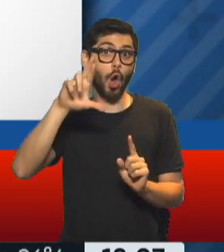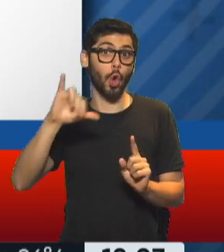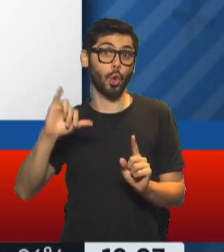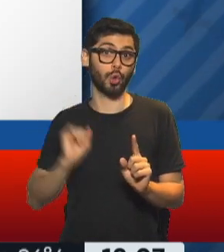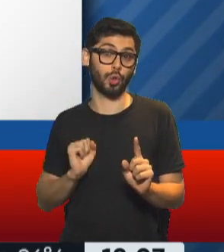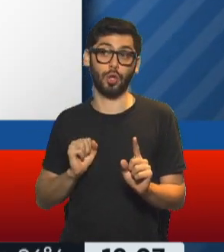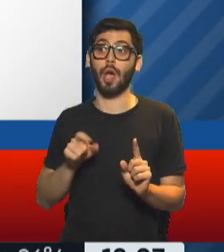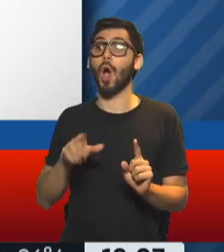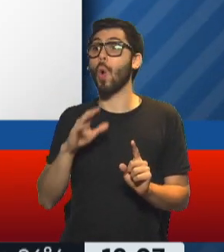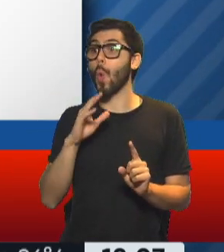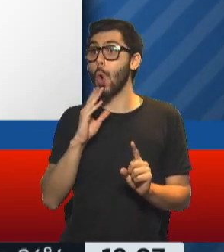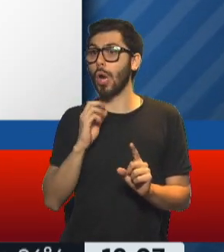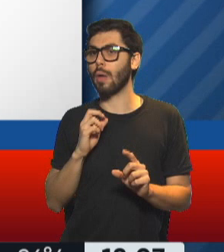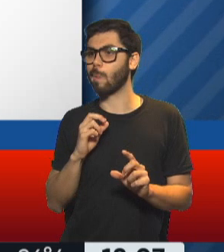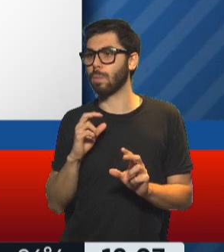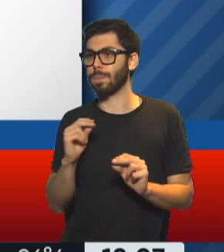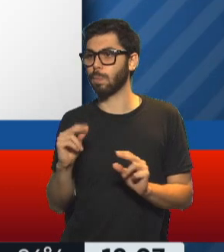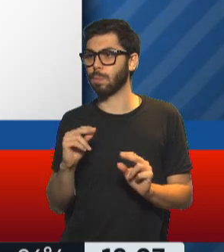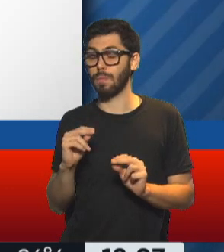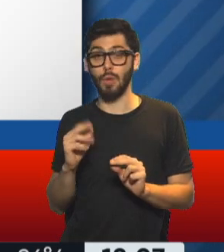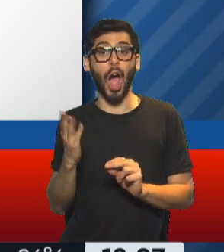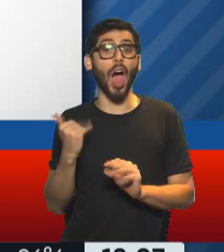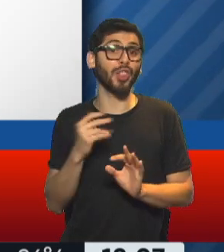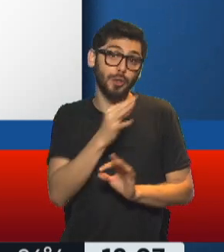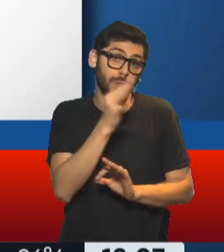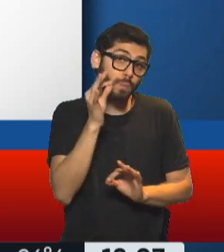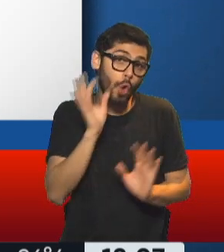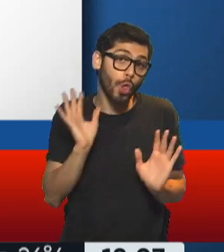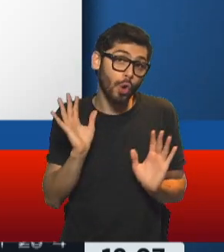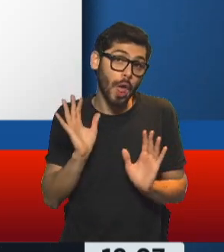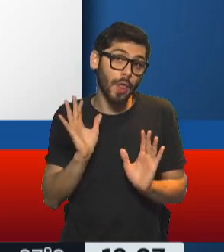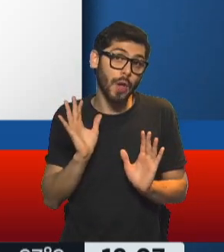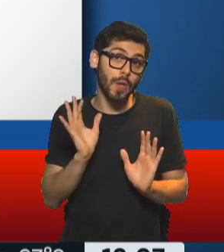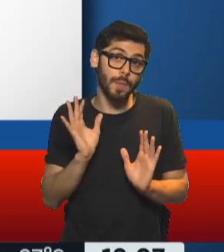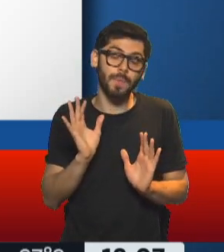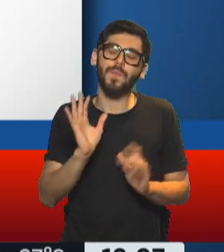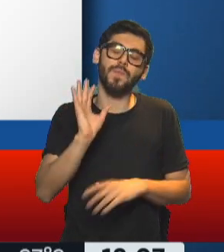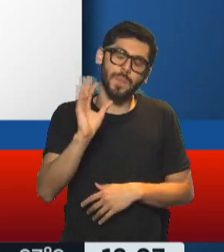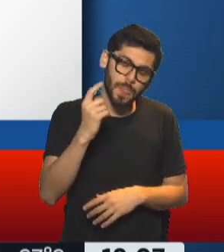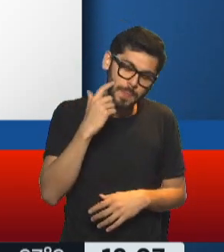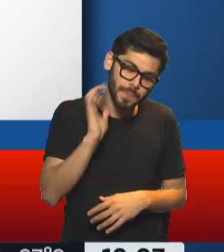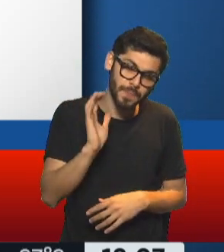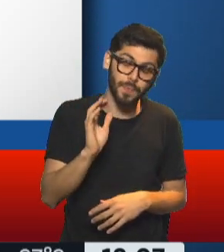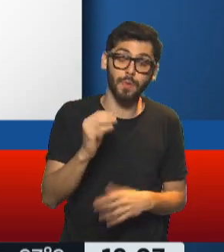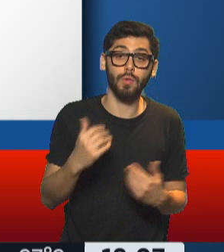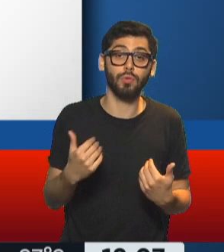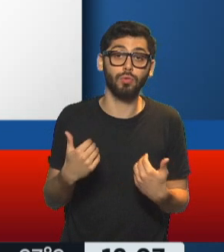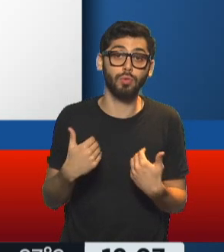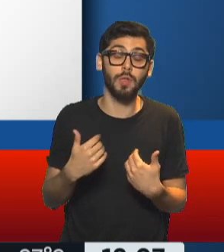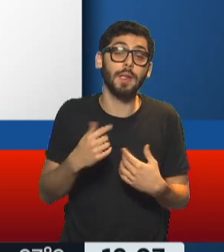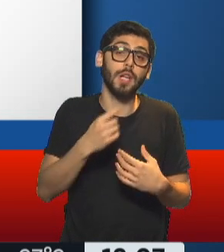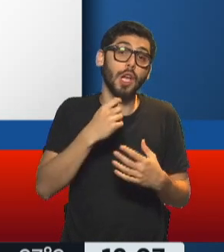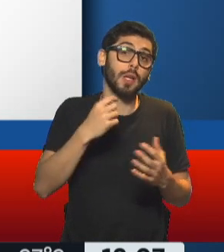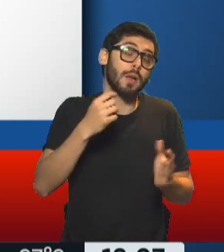Radio Pasillo, pero en su momento tampoco dijo nada. Yo creo lo siguiente. Si yo soy